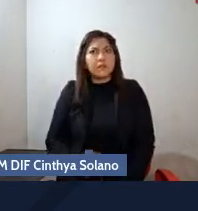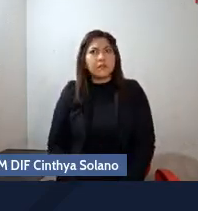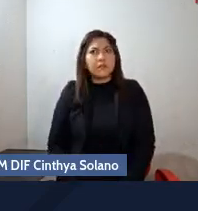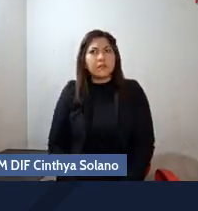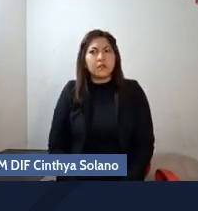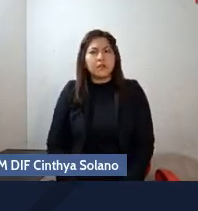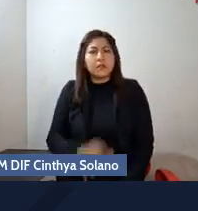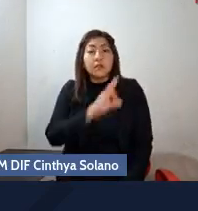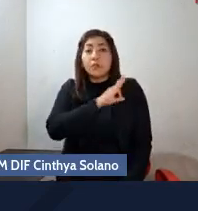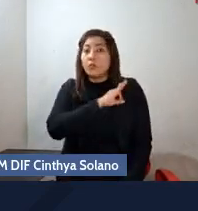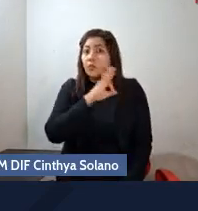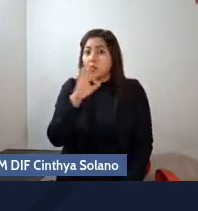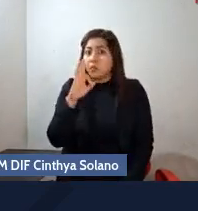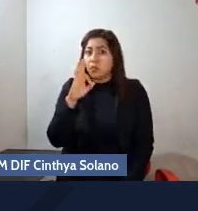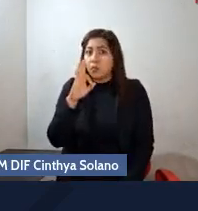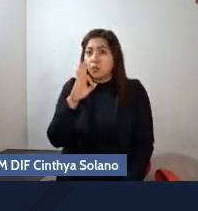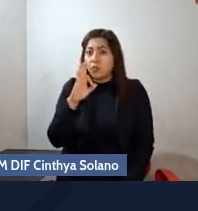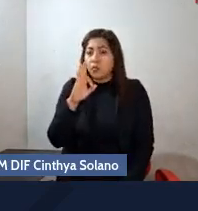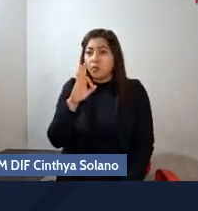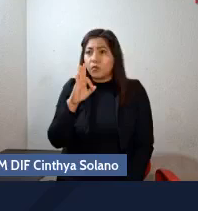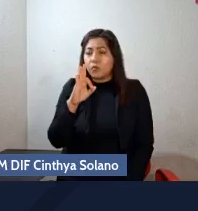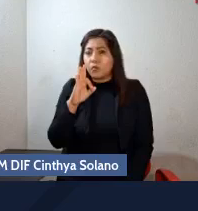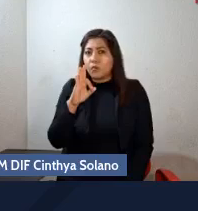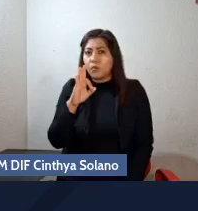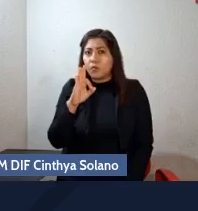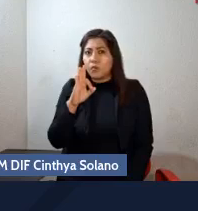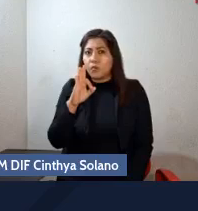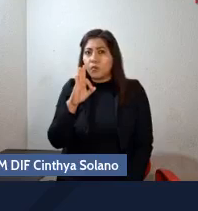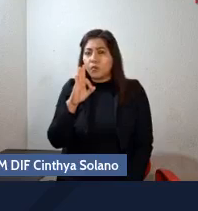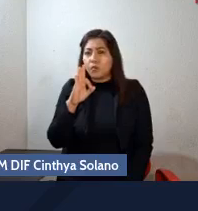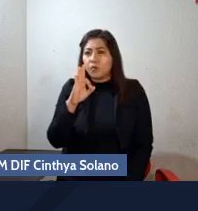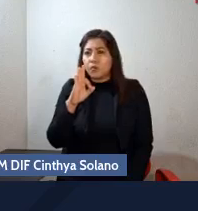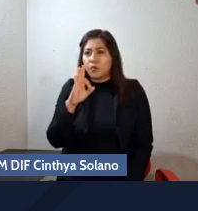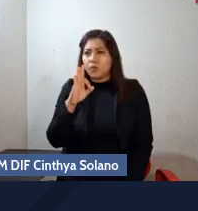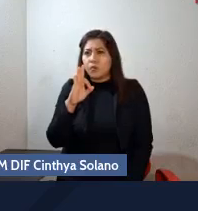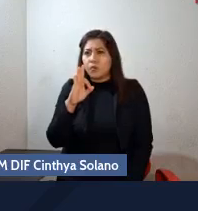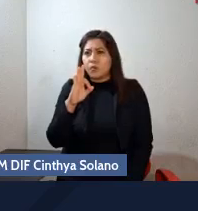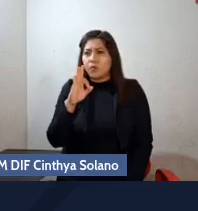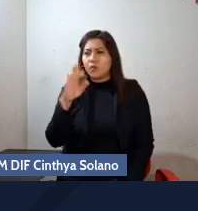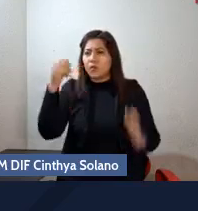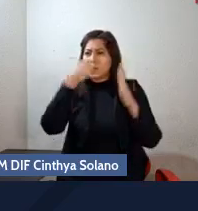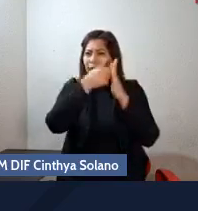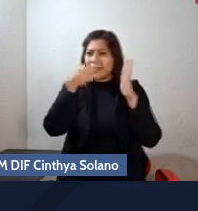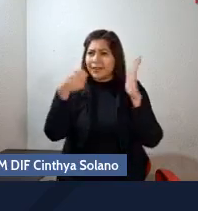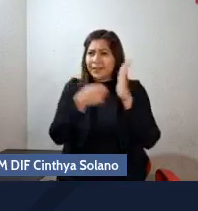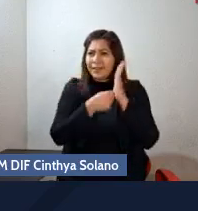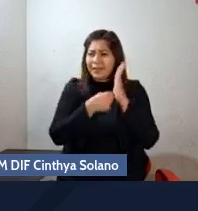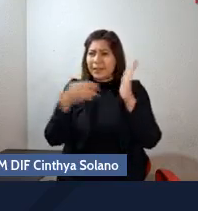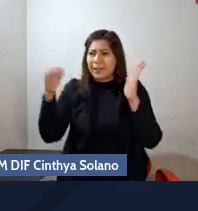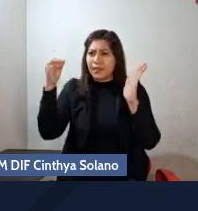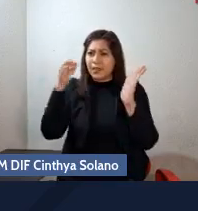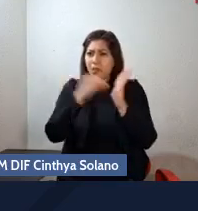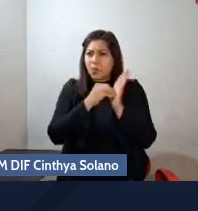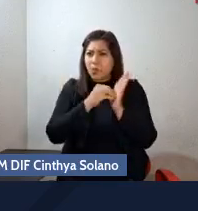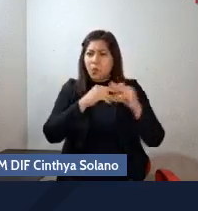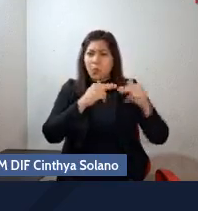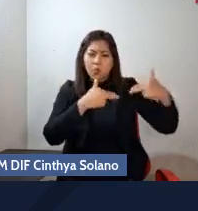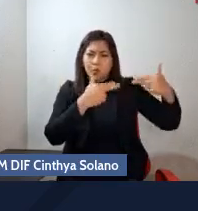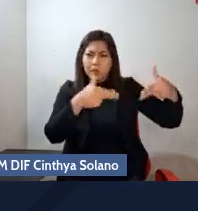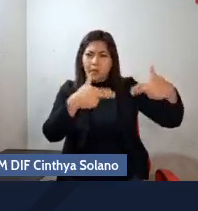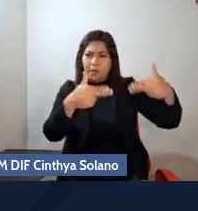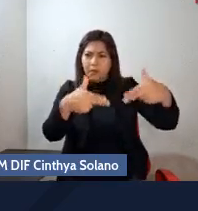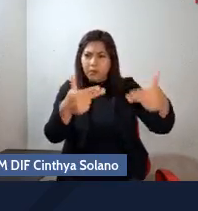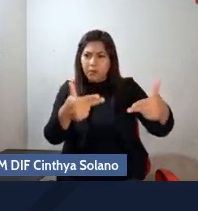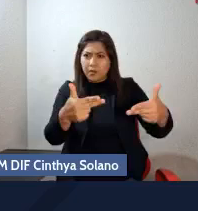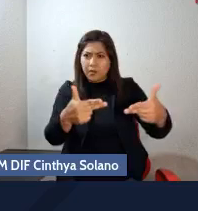ser, pueden poner como herederos? Decía que... ¿Cómo? Perdón, otra